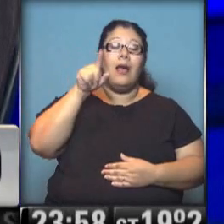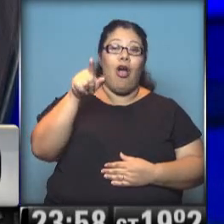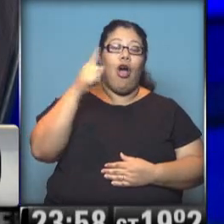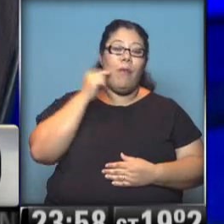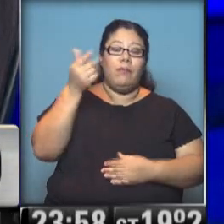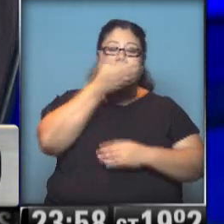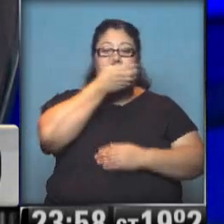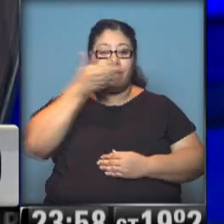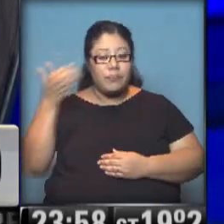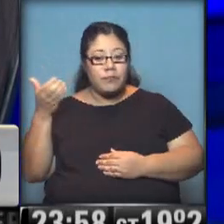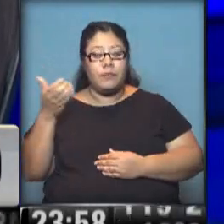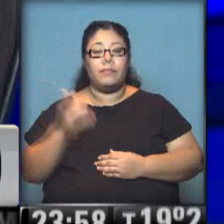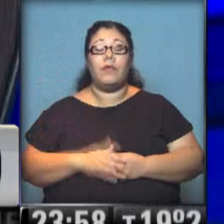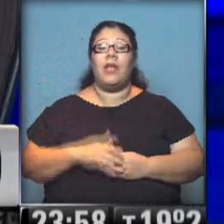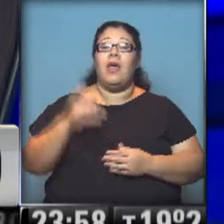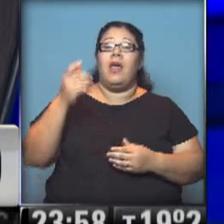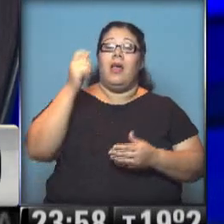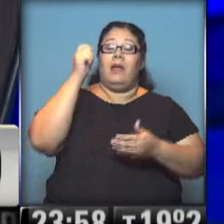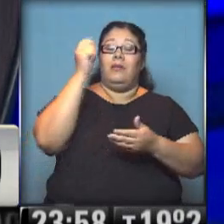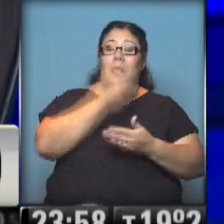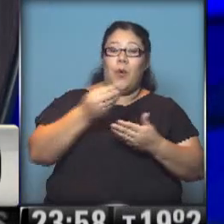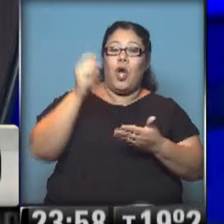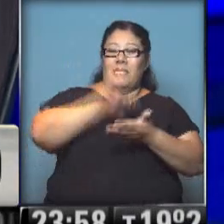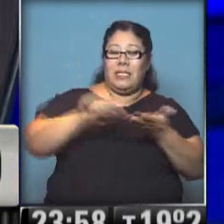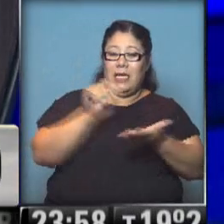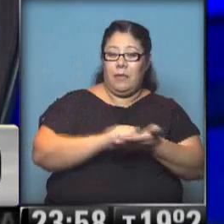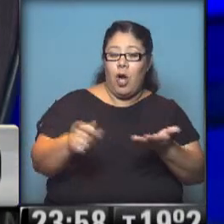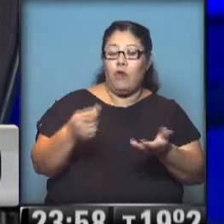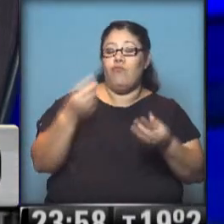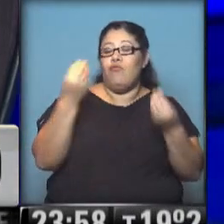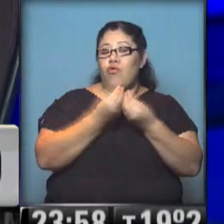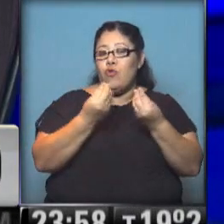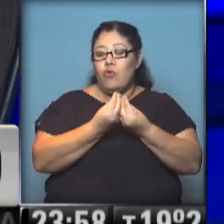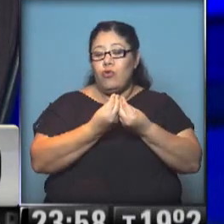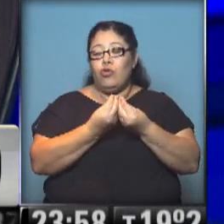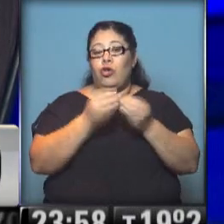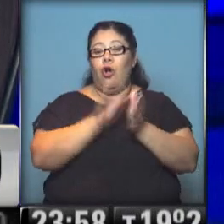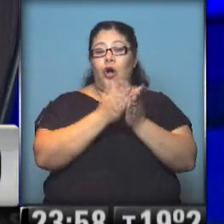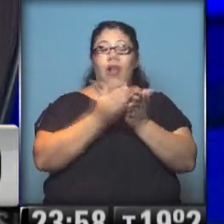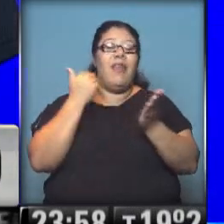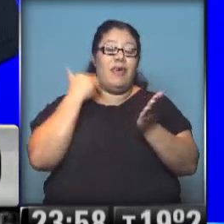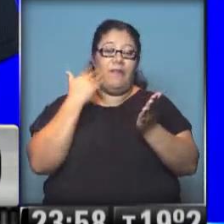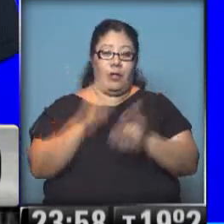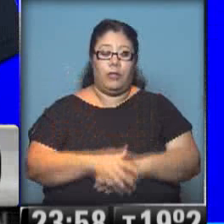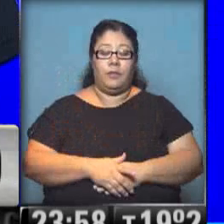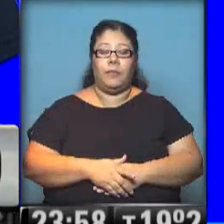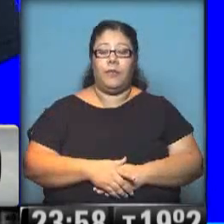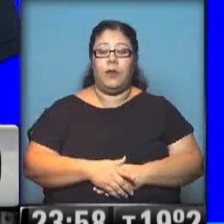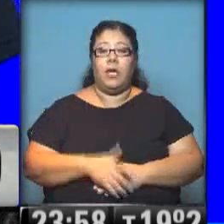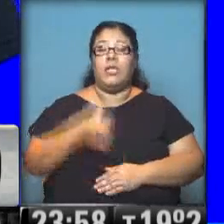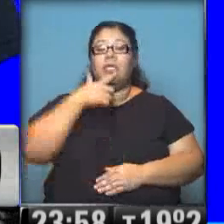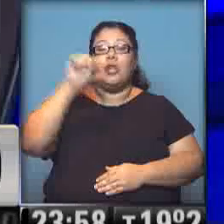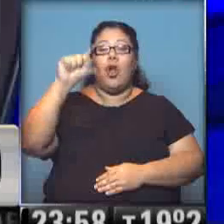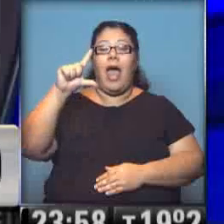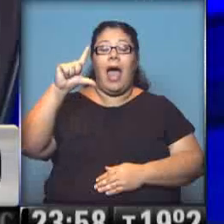de Sherlock Time, de Indo Suárez, Sargento Kirk y sobre todo del Eternauta, con los dibujos de Solano López.